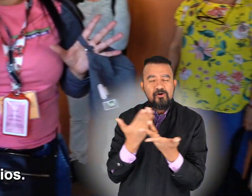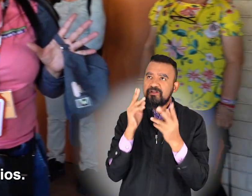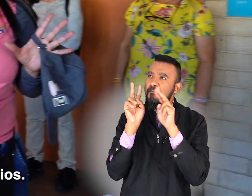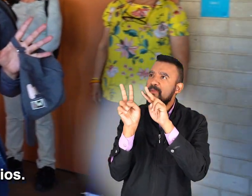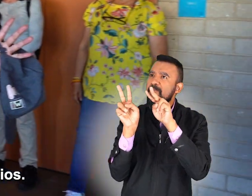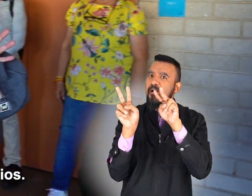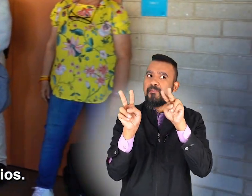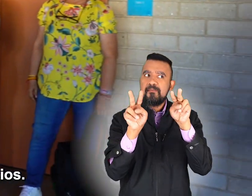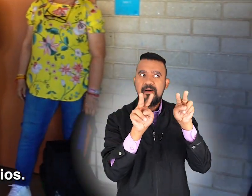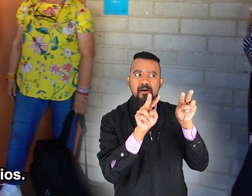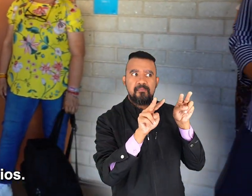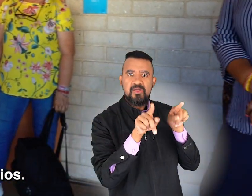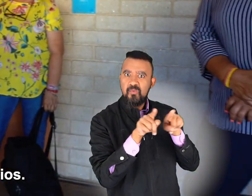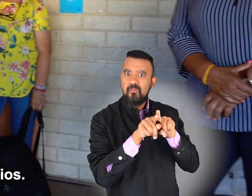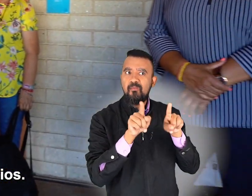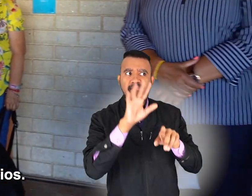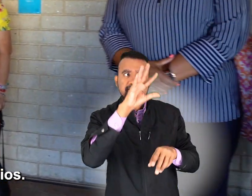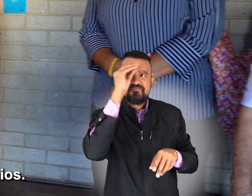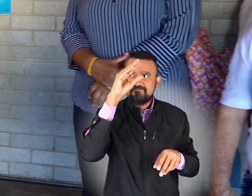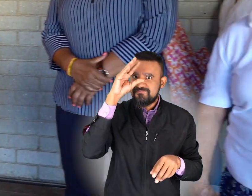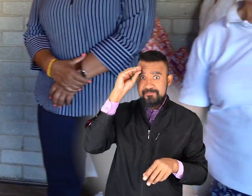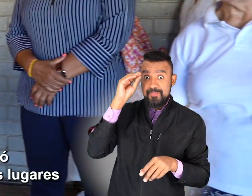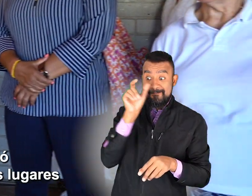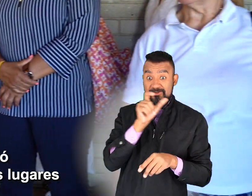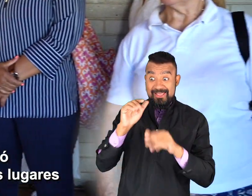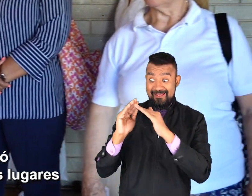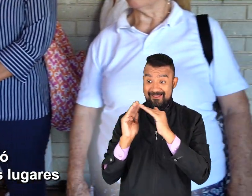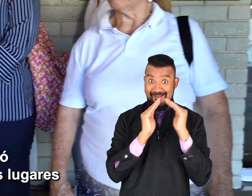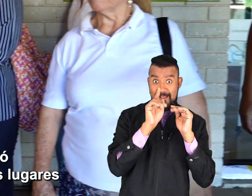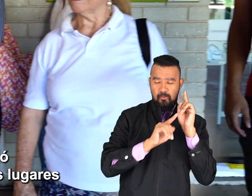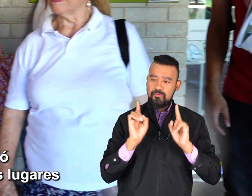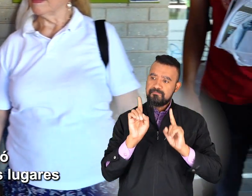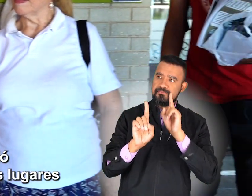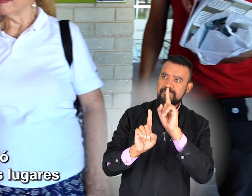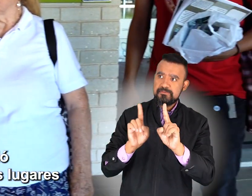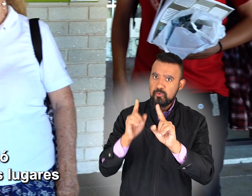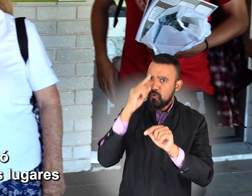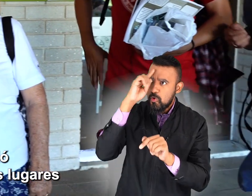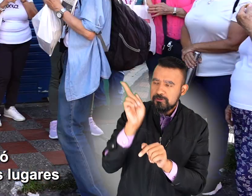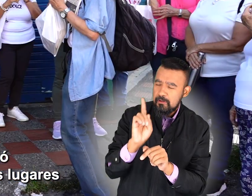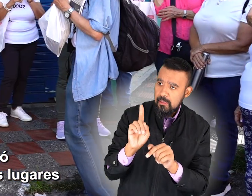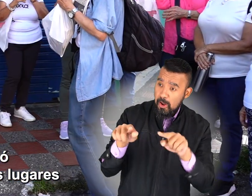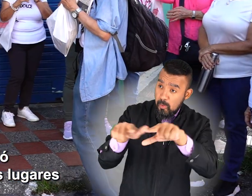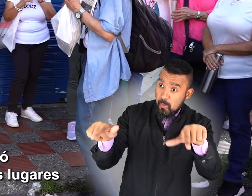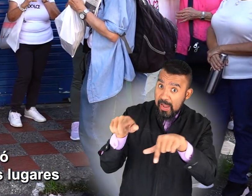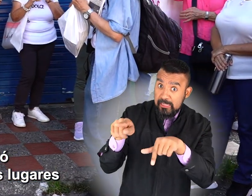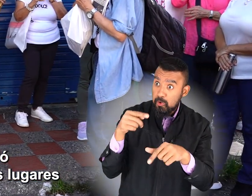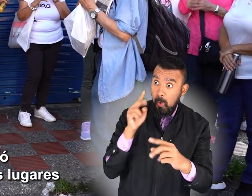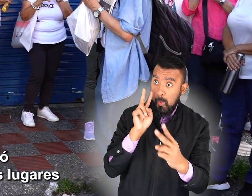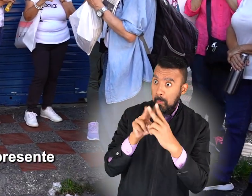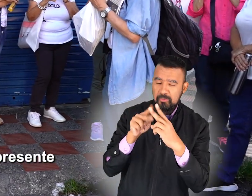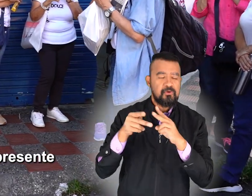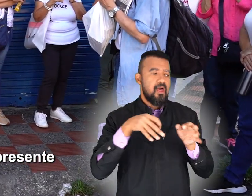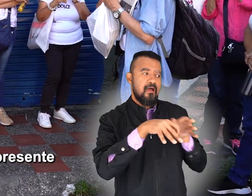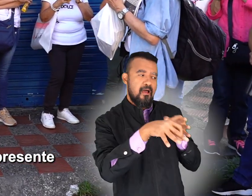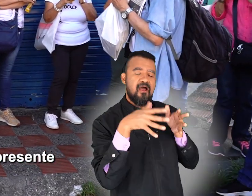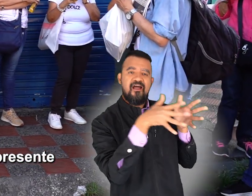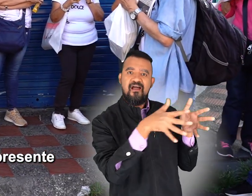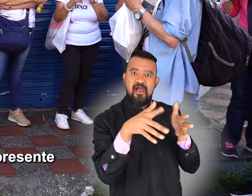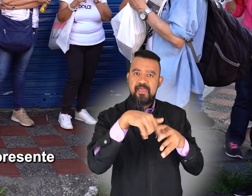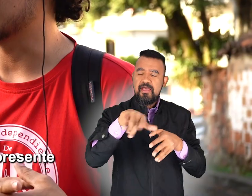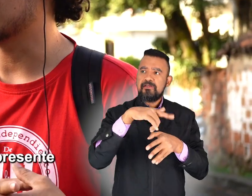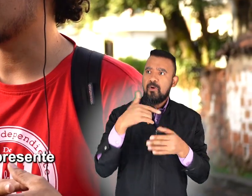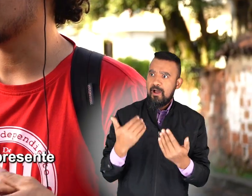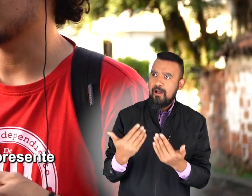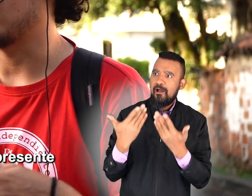Patrimonio, recorridos para volver a vivir los espacios. Una actividad que permitió a los habitantes acercarse a esos lugares y valorar el